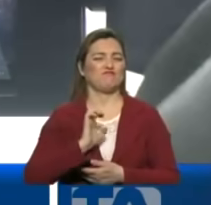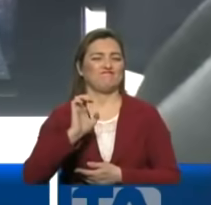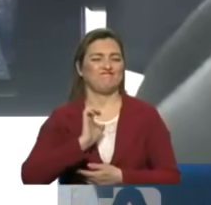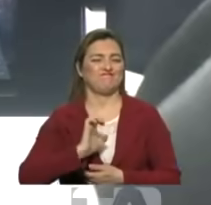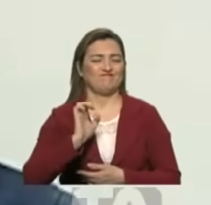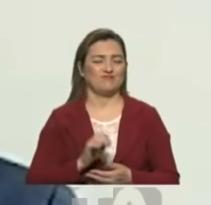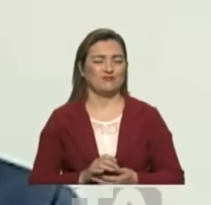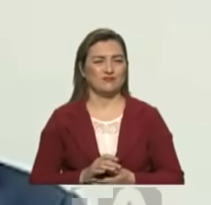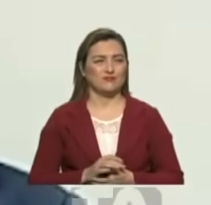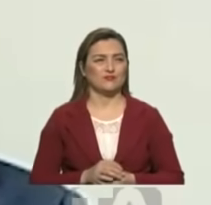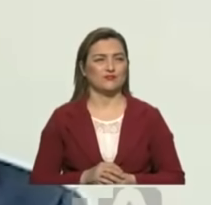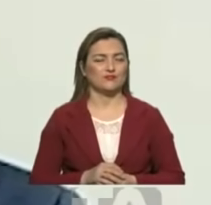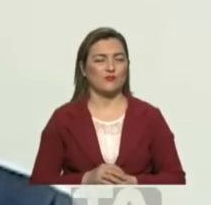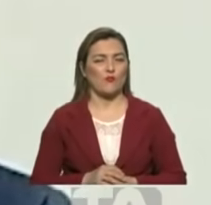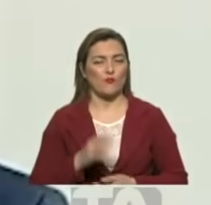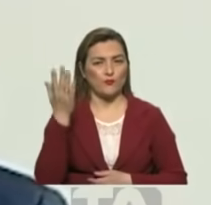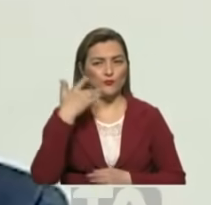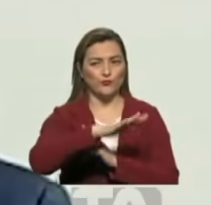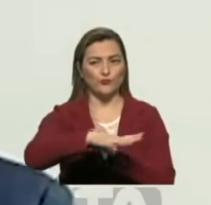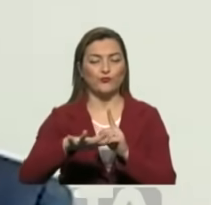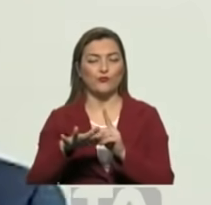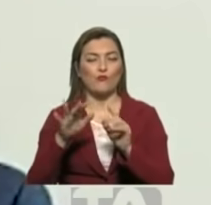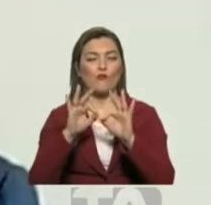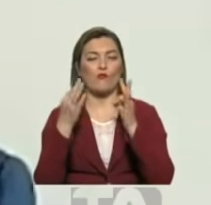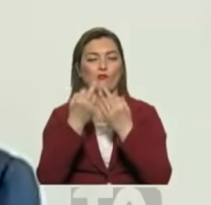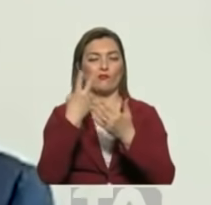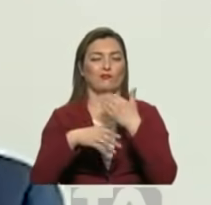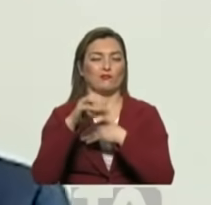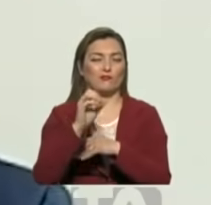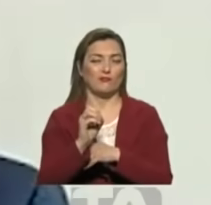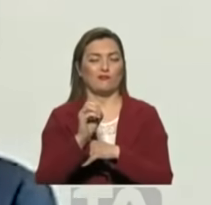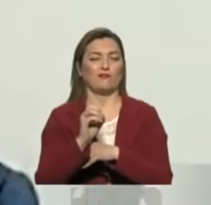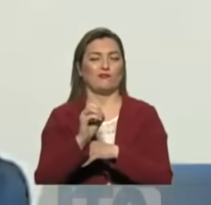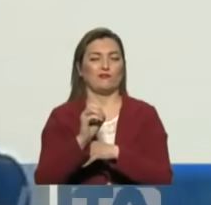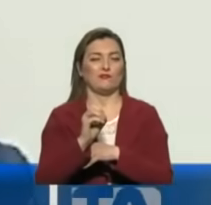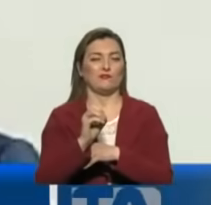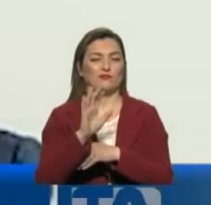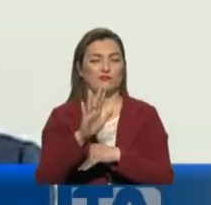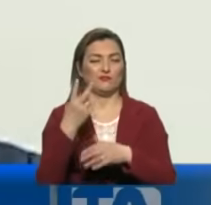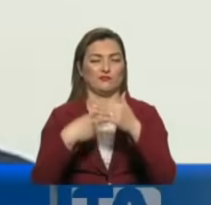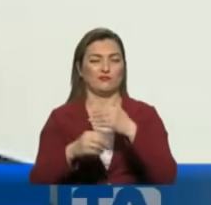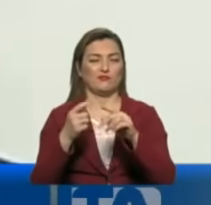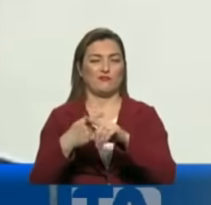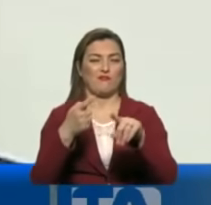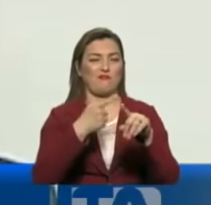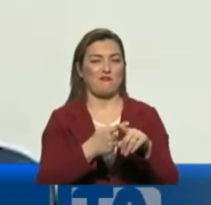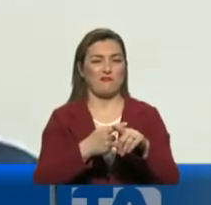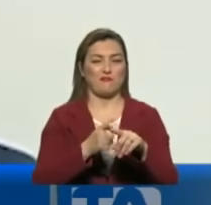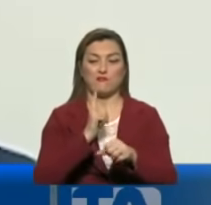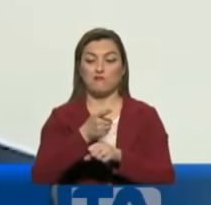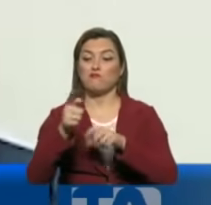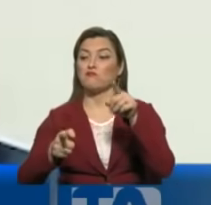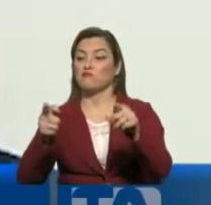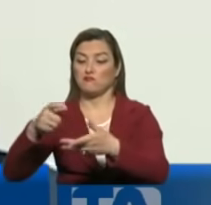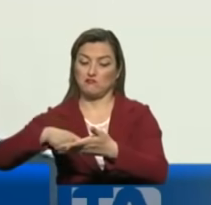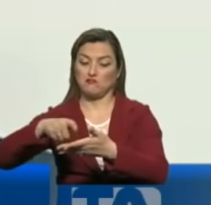tema ético. El alcalde con un entorno familiar, con su hijo, con los parientes del hijo, queriendo disponer de los contratos y a la